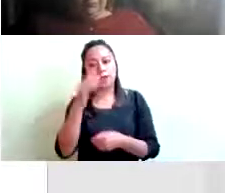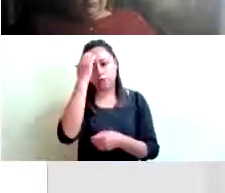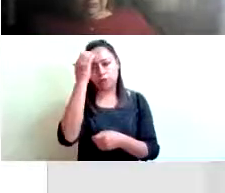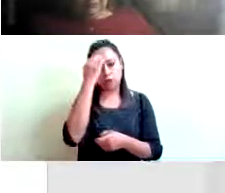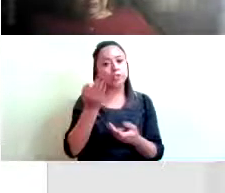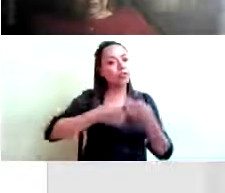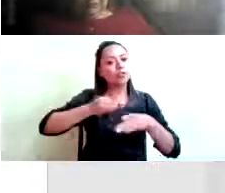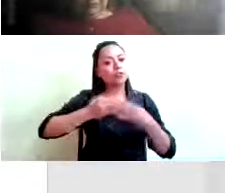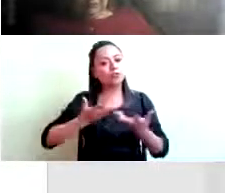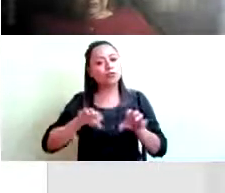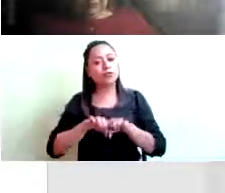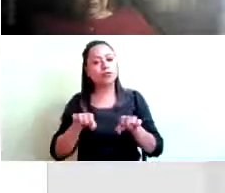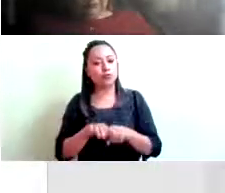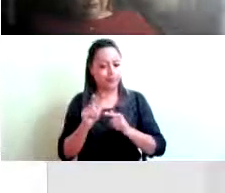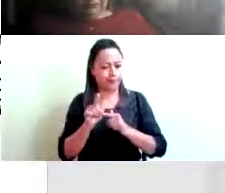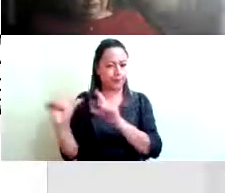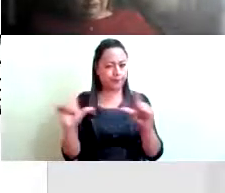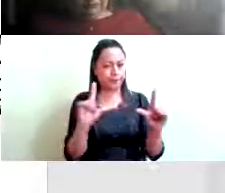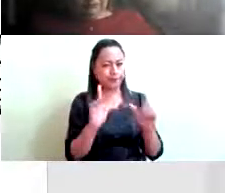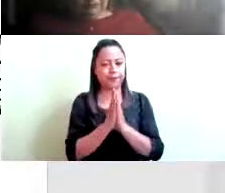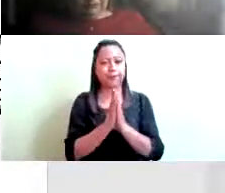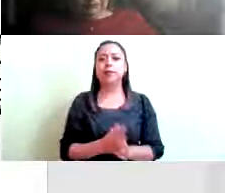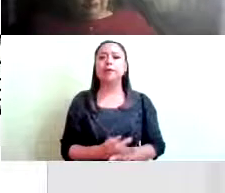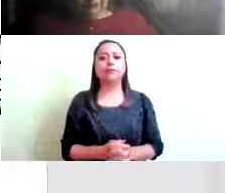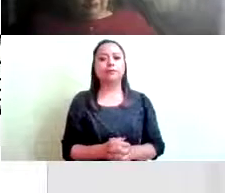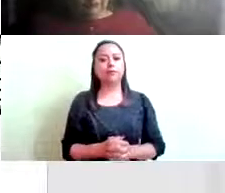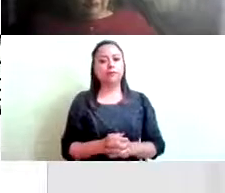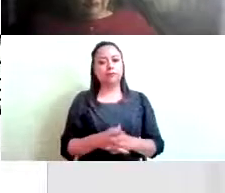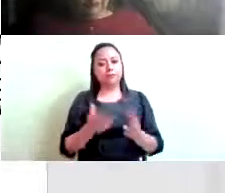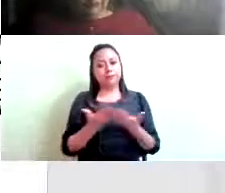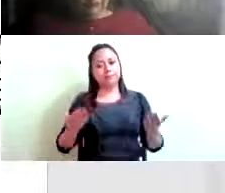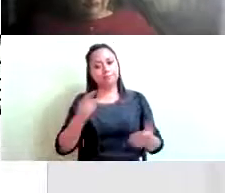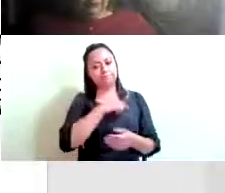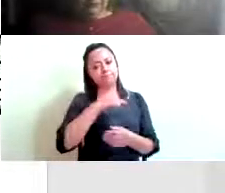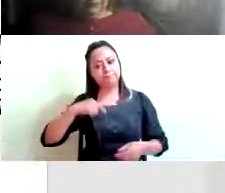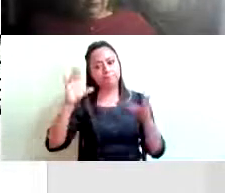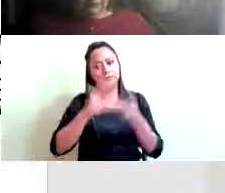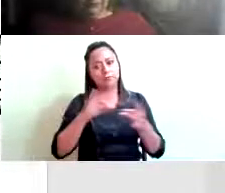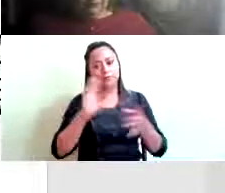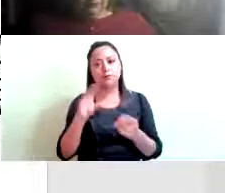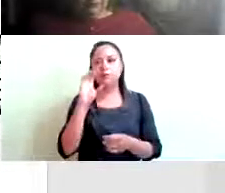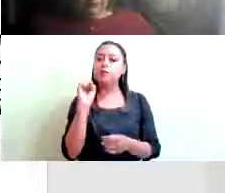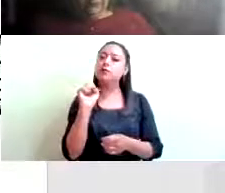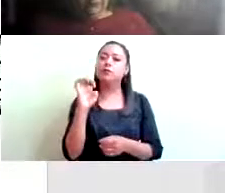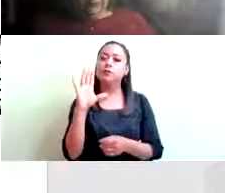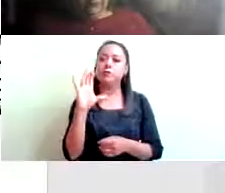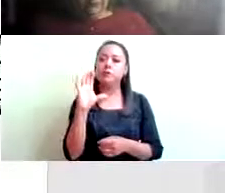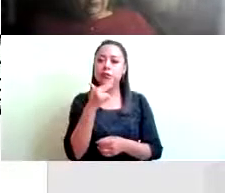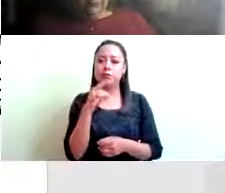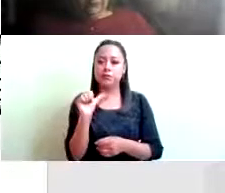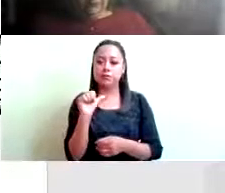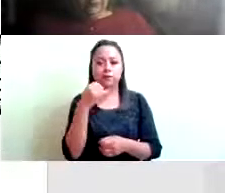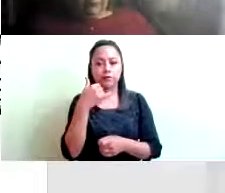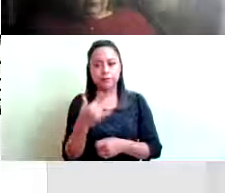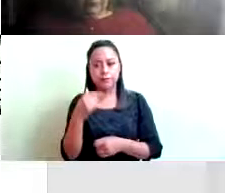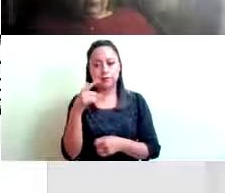de acción. La que sigue, por favor. Hablamos, por supuesto, también de la cosecha y la gestión de lluvia. Esto